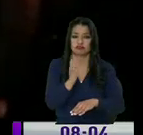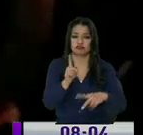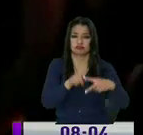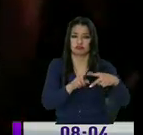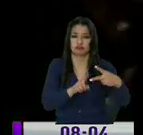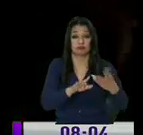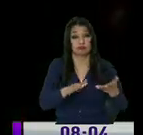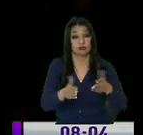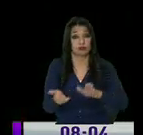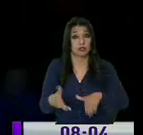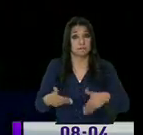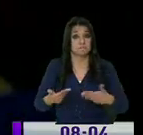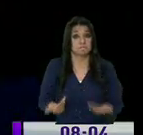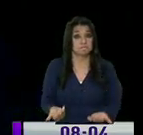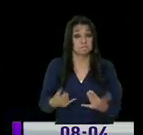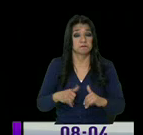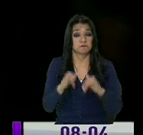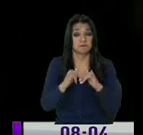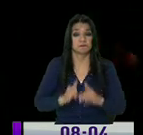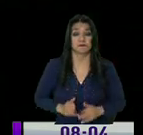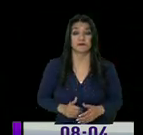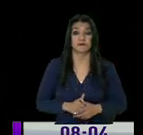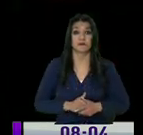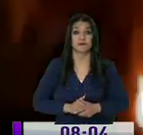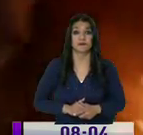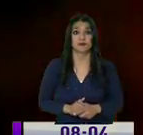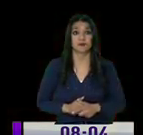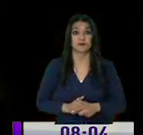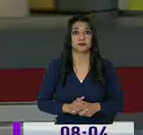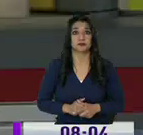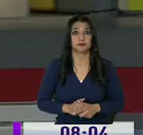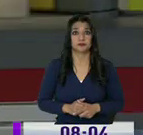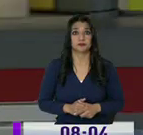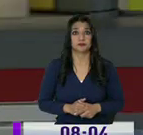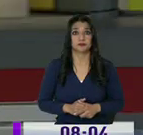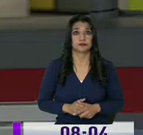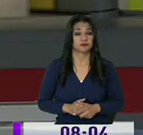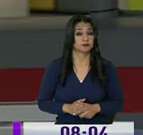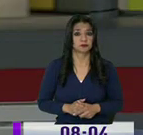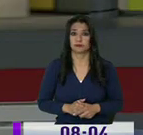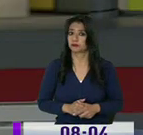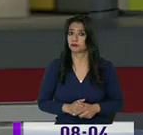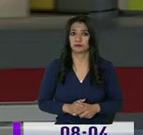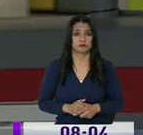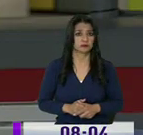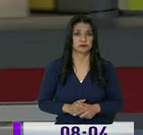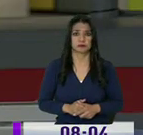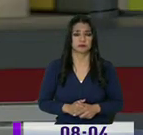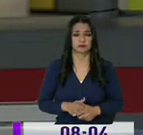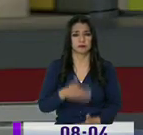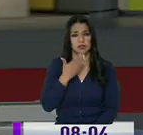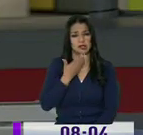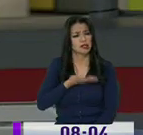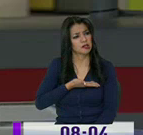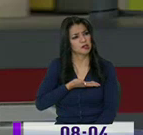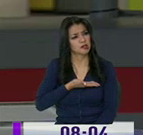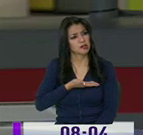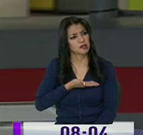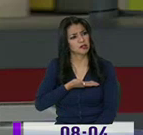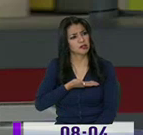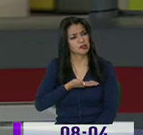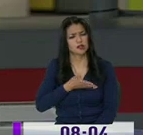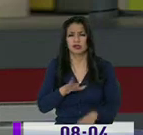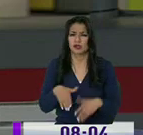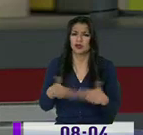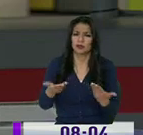individuos. En Quito informó Adriana Rojas. Qué bárbaro, ¿no? Uno se queda realmente estupefacto. Anarquía,